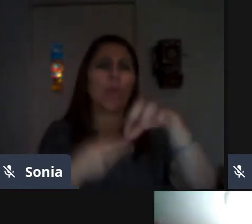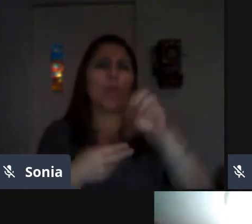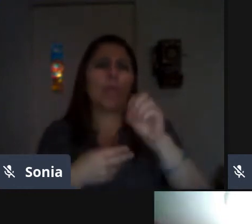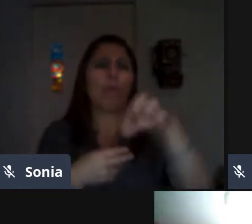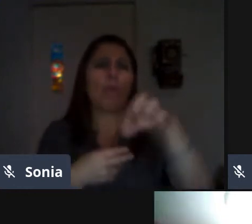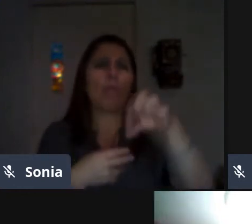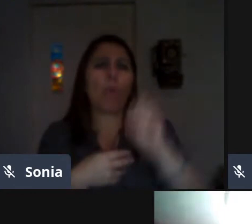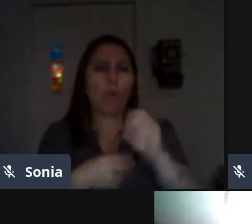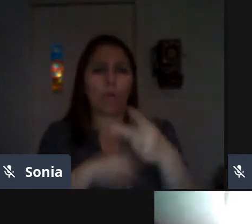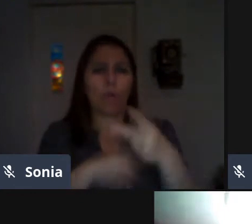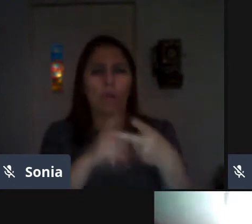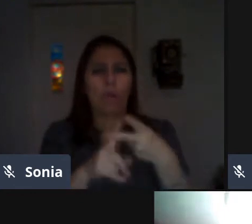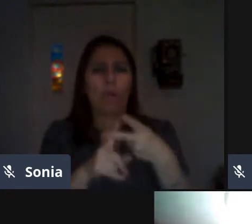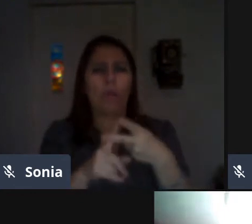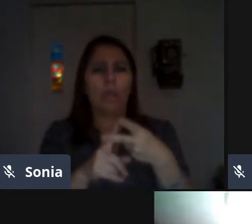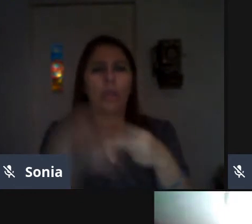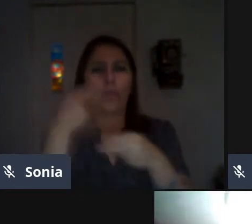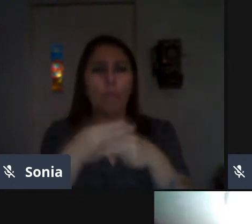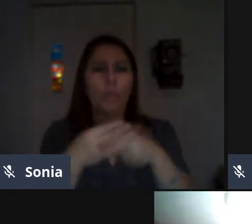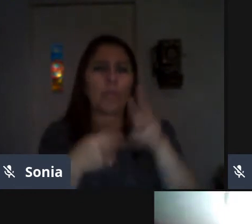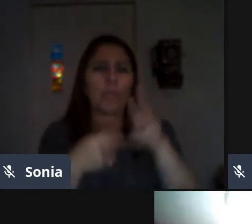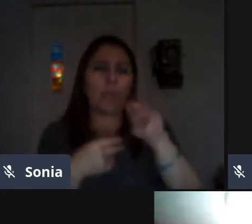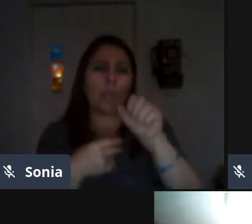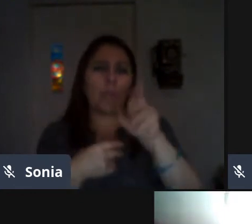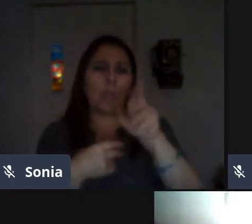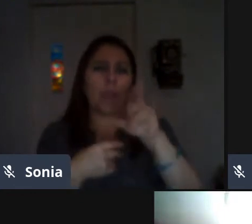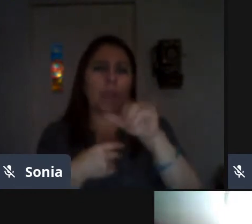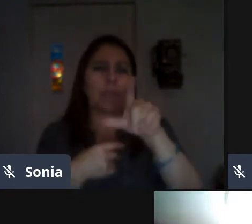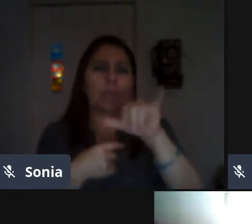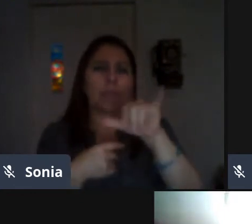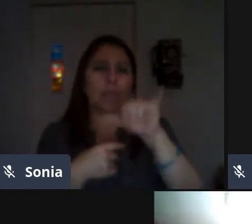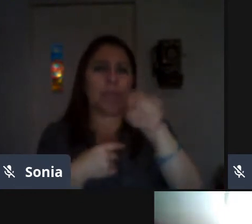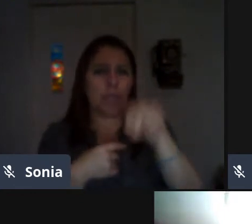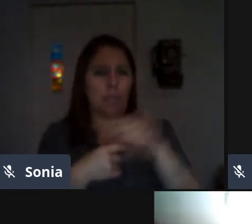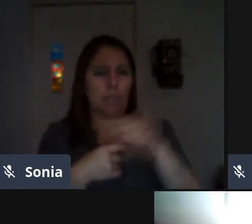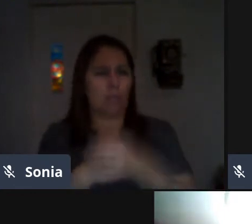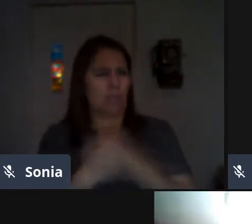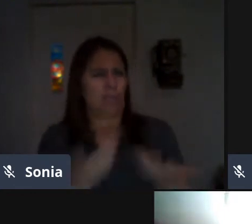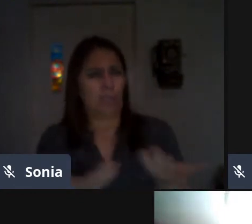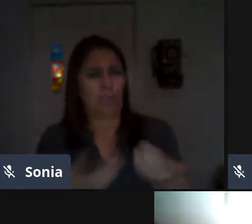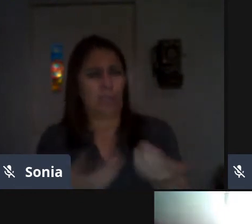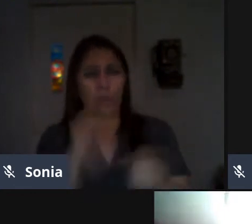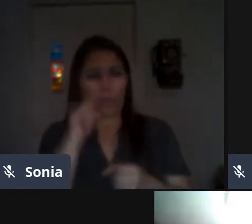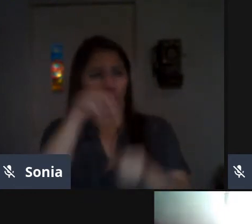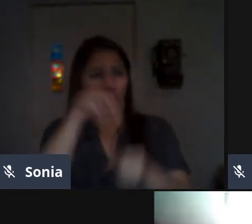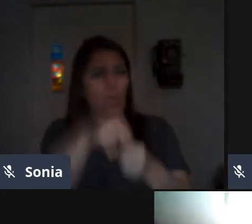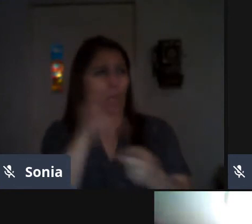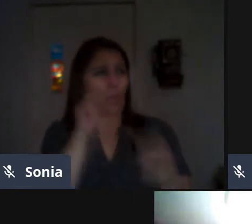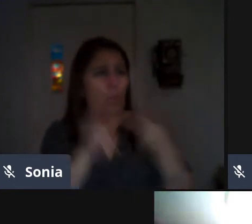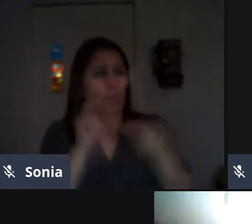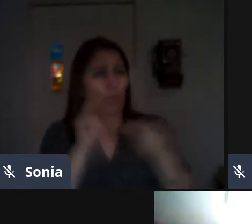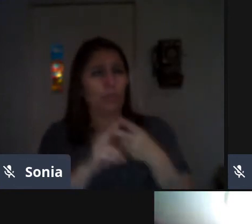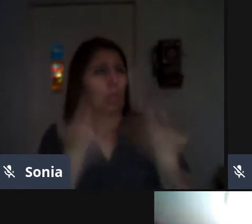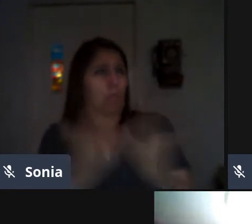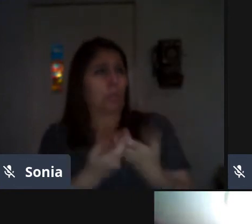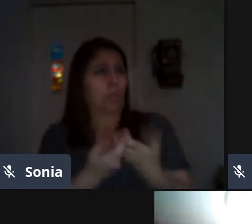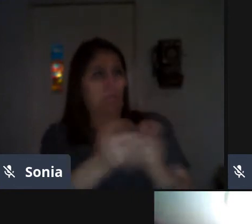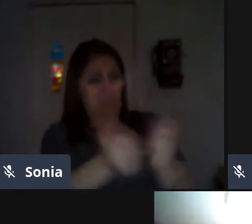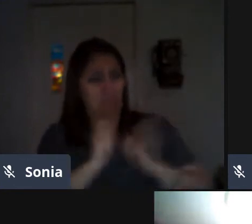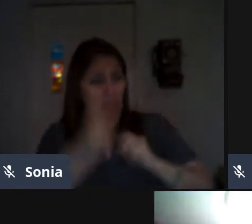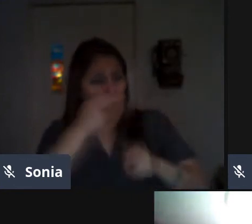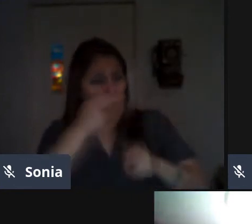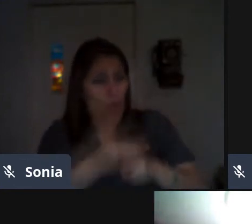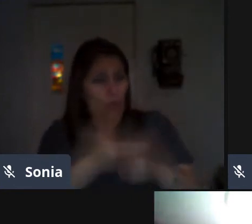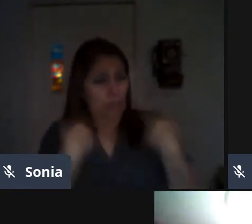marilyn monroe se le ponían pues a los indígenas que desconocían obviamente en esta lengua que nos